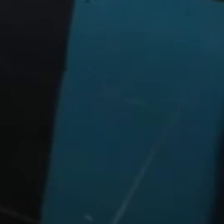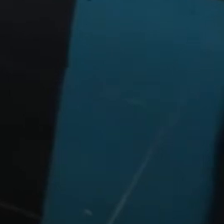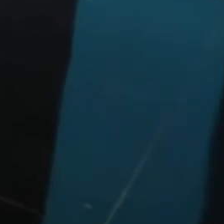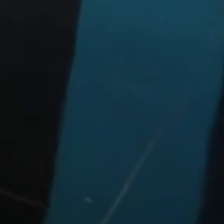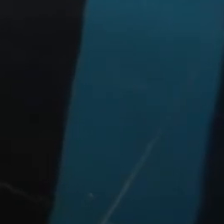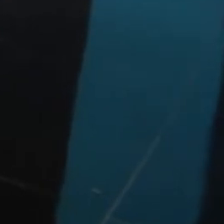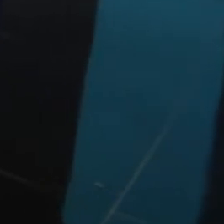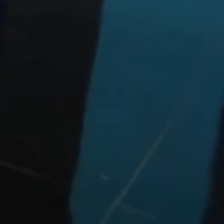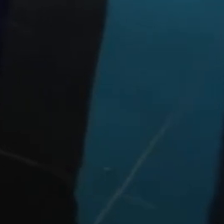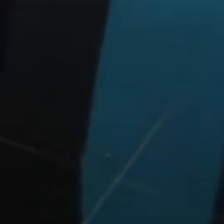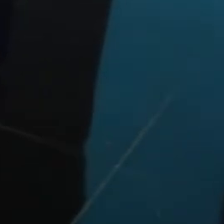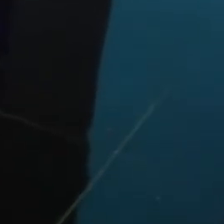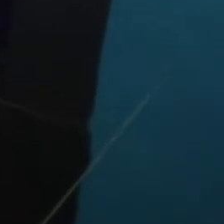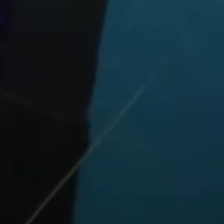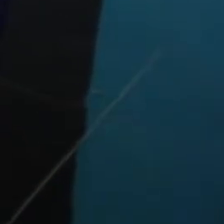e